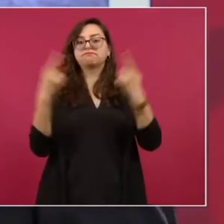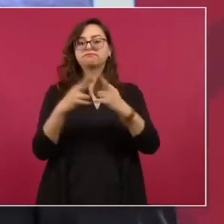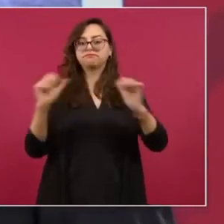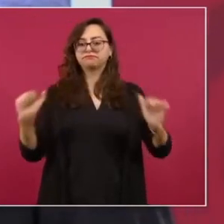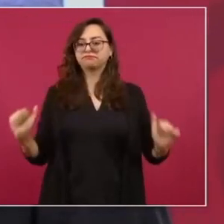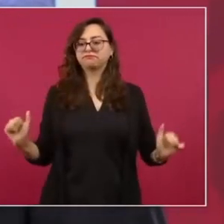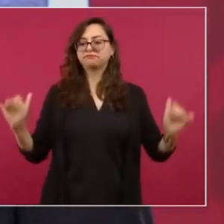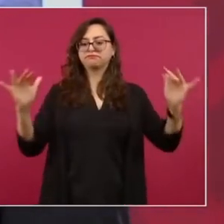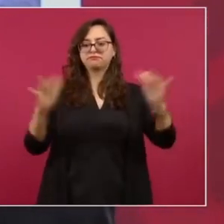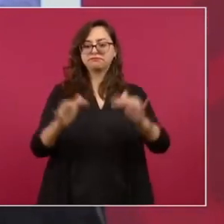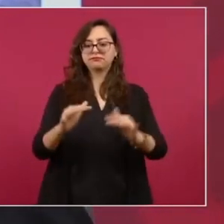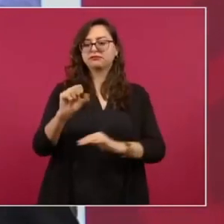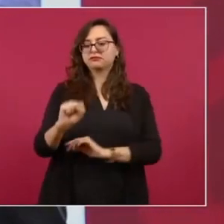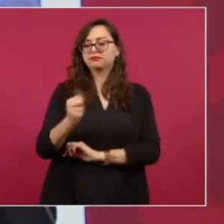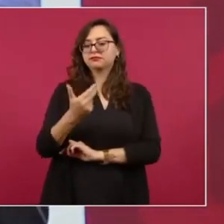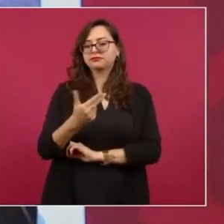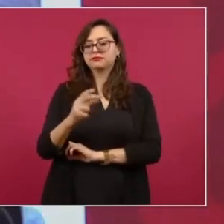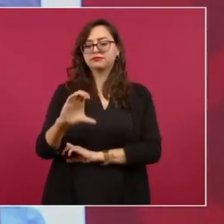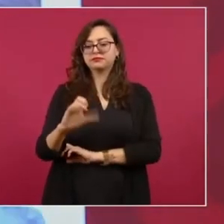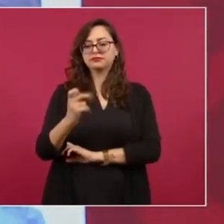con Hacienda